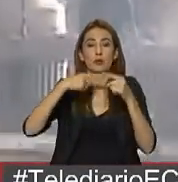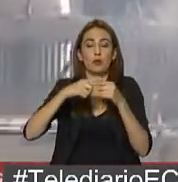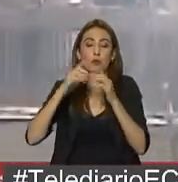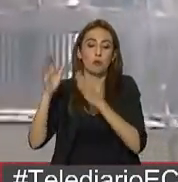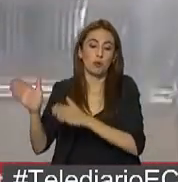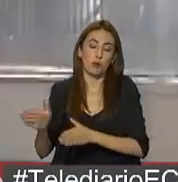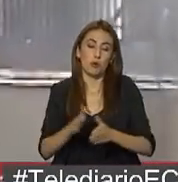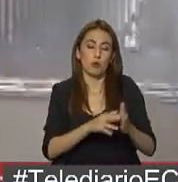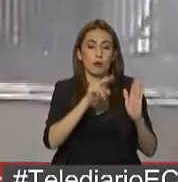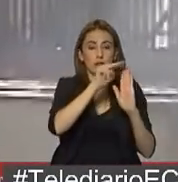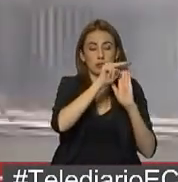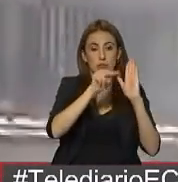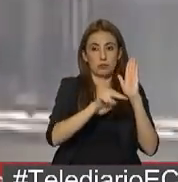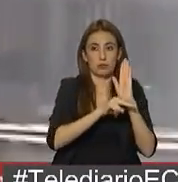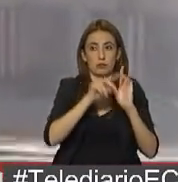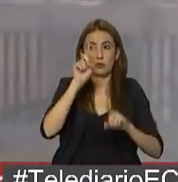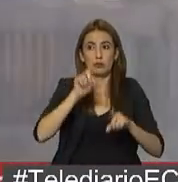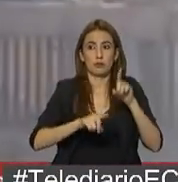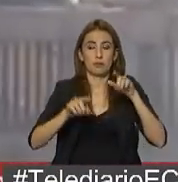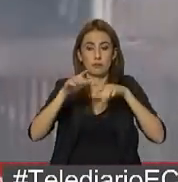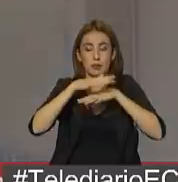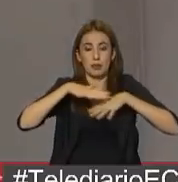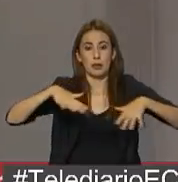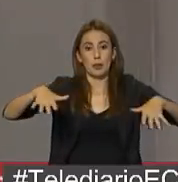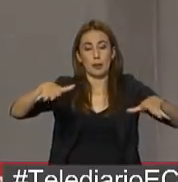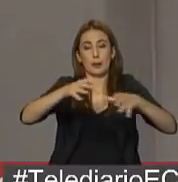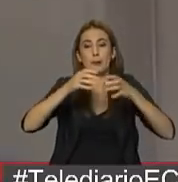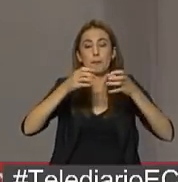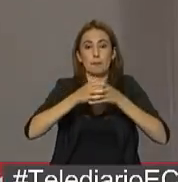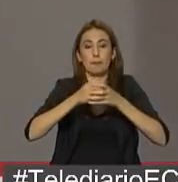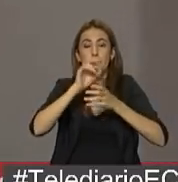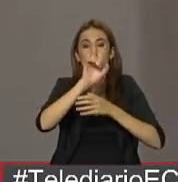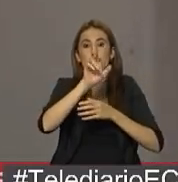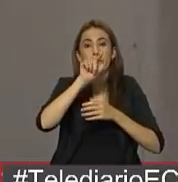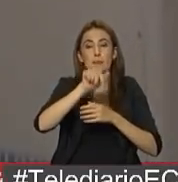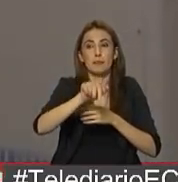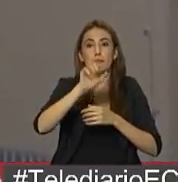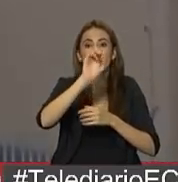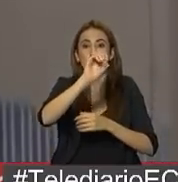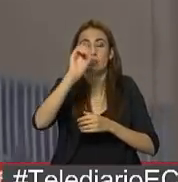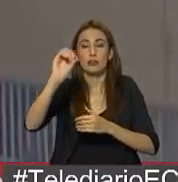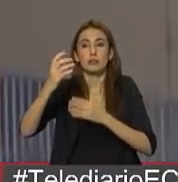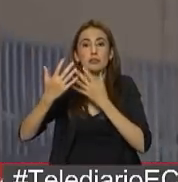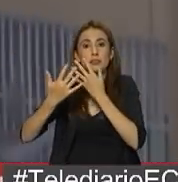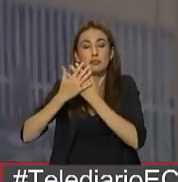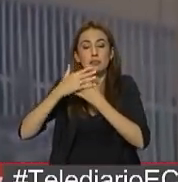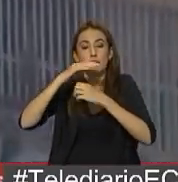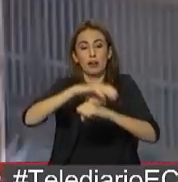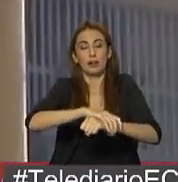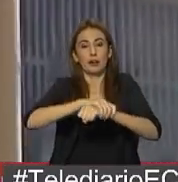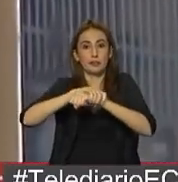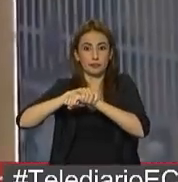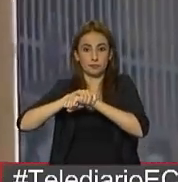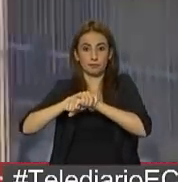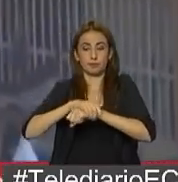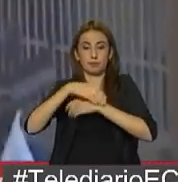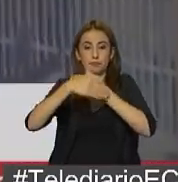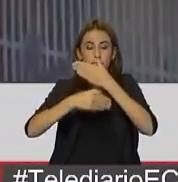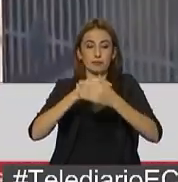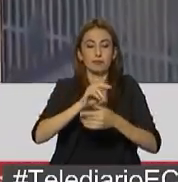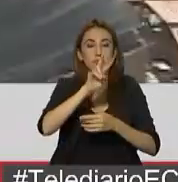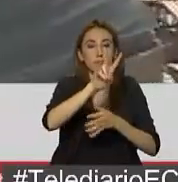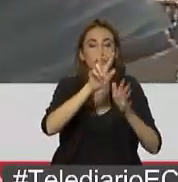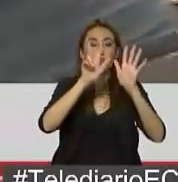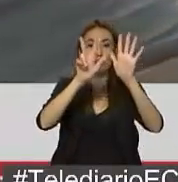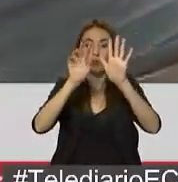una norma el 14 de abril, anunciando un plan para liberar a 3.000 reclusos. Del total de excarcelados, 989